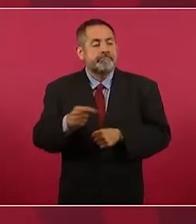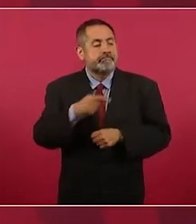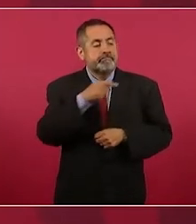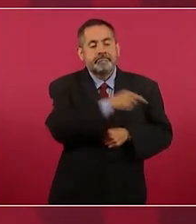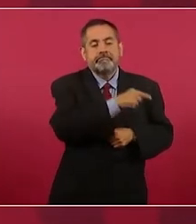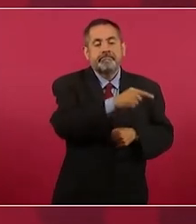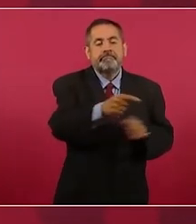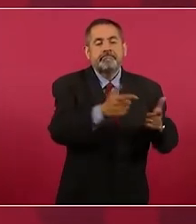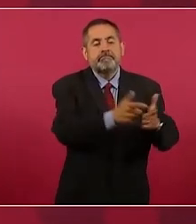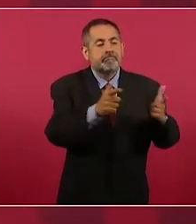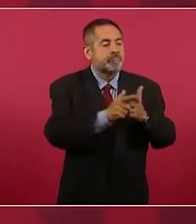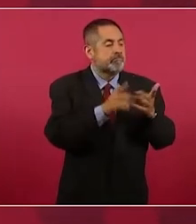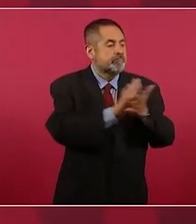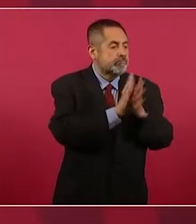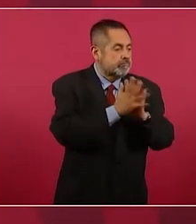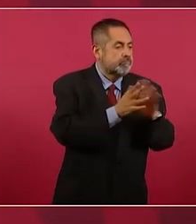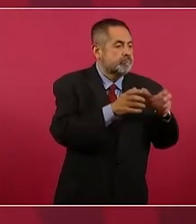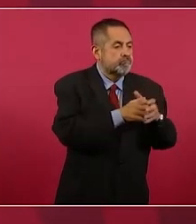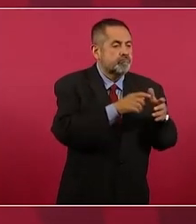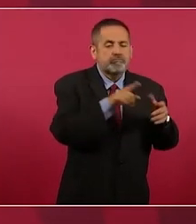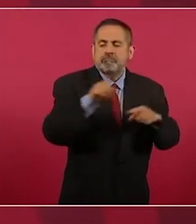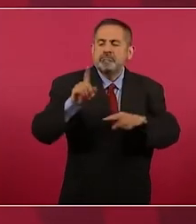de narcotraficantes?